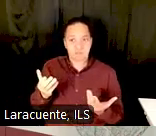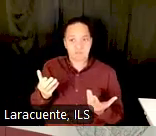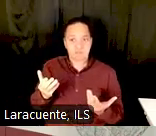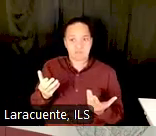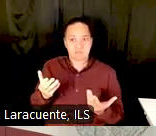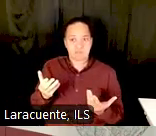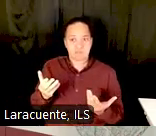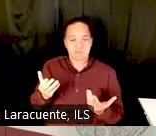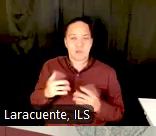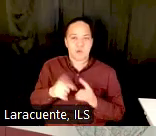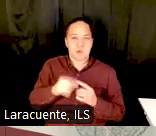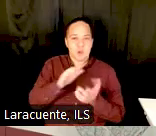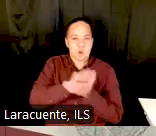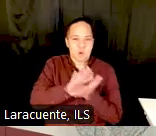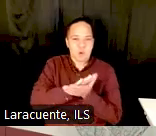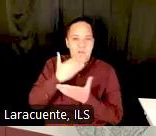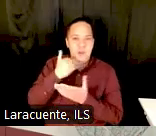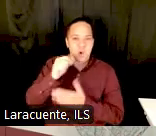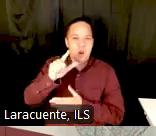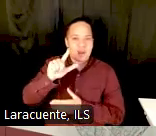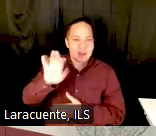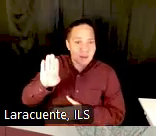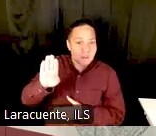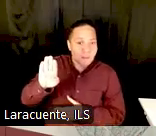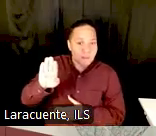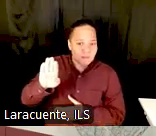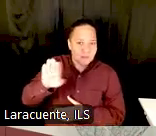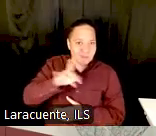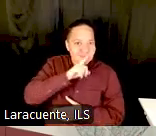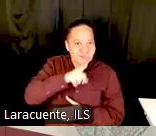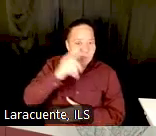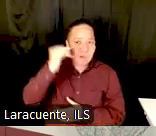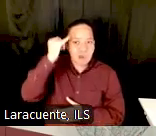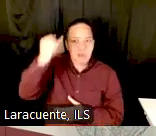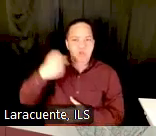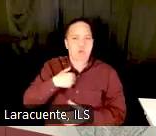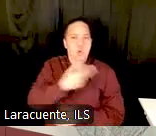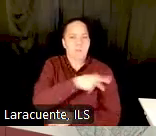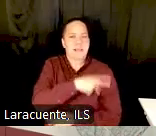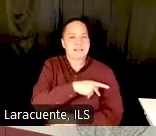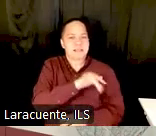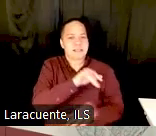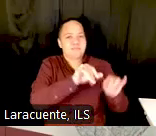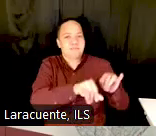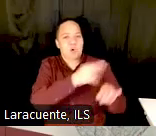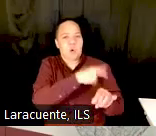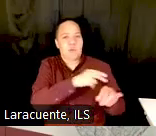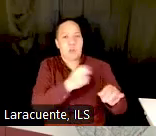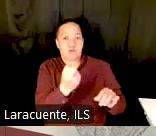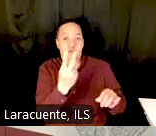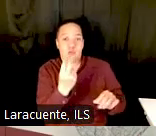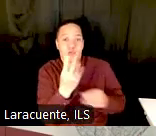cuando les digo que la escuela es el mejor laboratorio, es que lo es, porque imagínense, si yo tuviera un paciente hospitalizado por 12